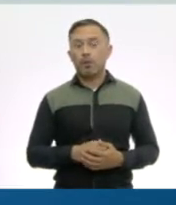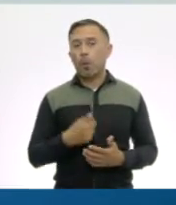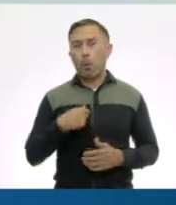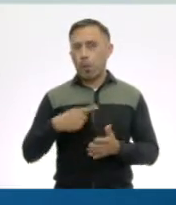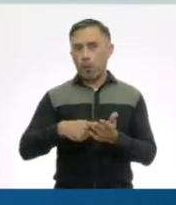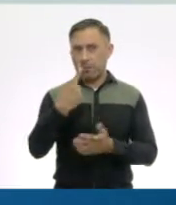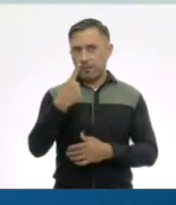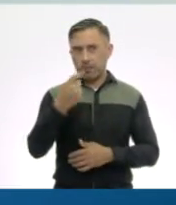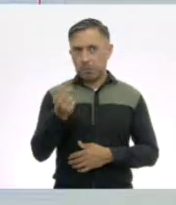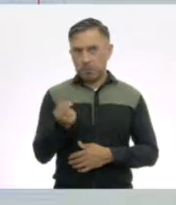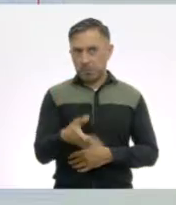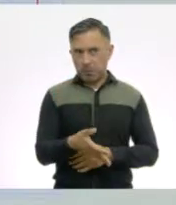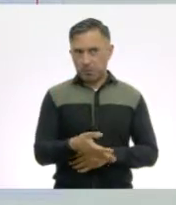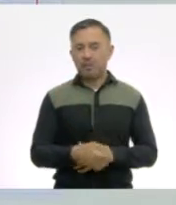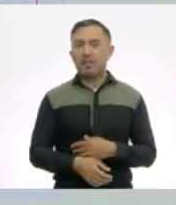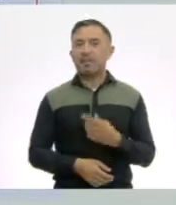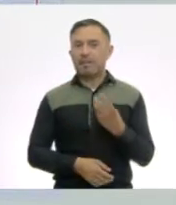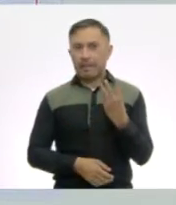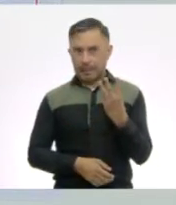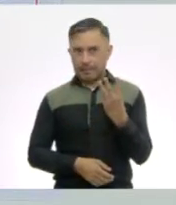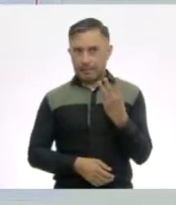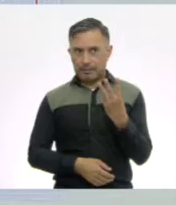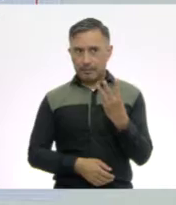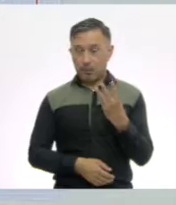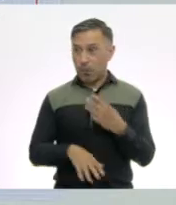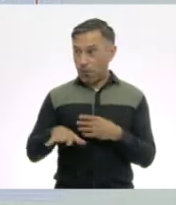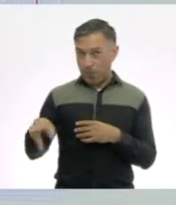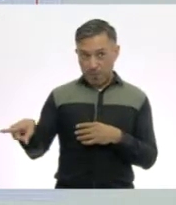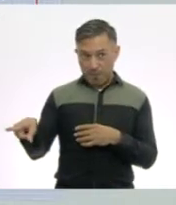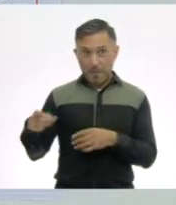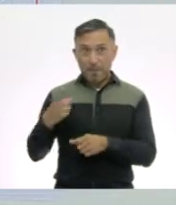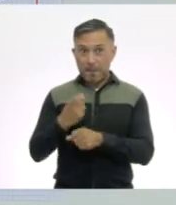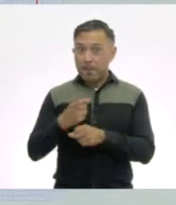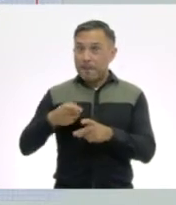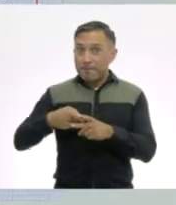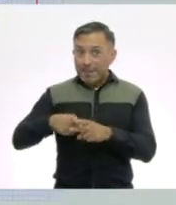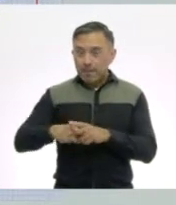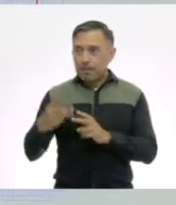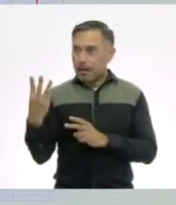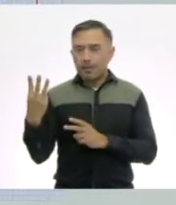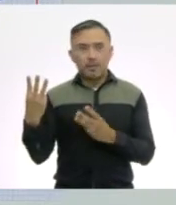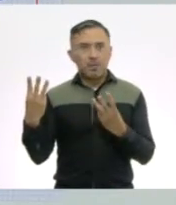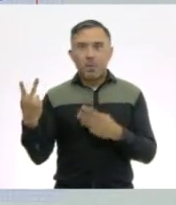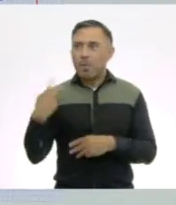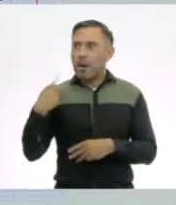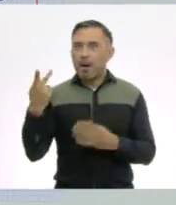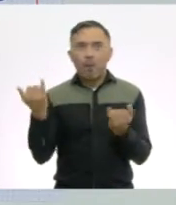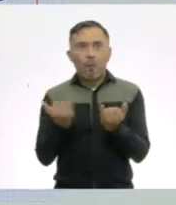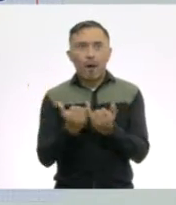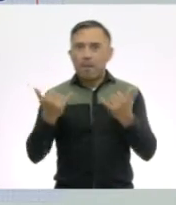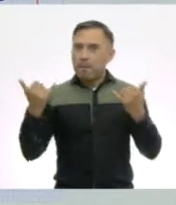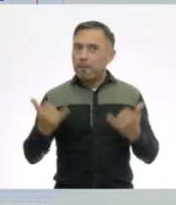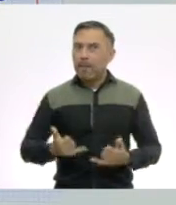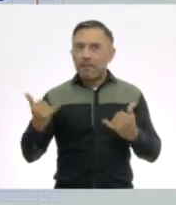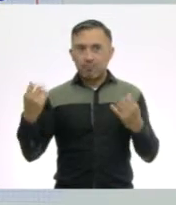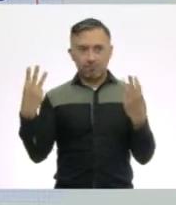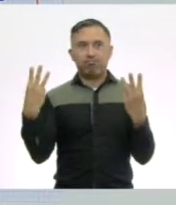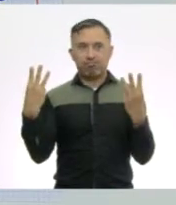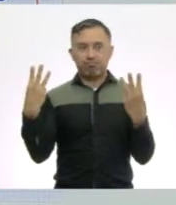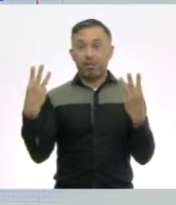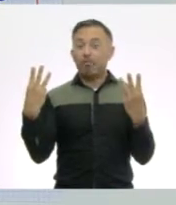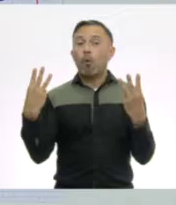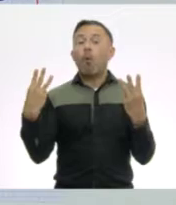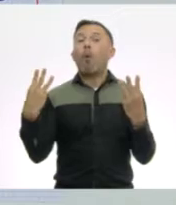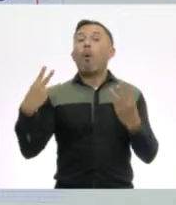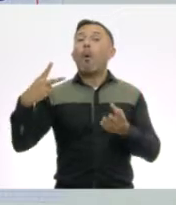tiré una vez. Cuando tú empezaste, también te salió 3 y vamos empate. Ajá. Así es. Pero tú tuviste oportunidad